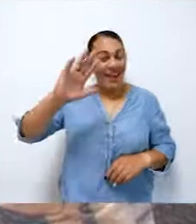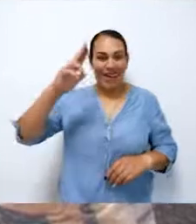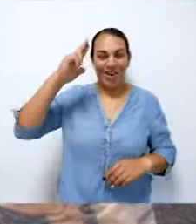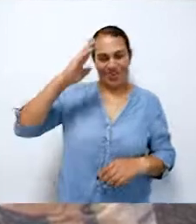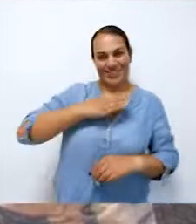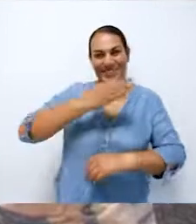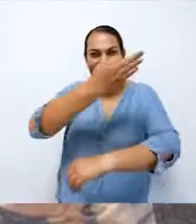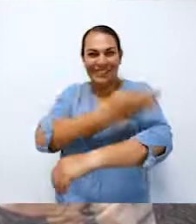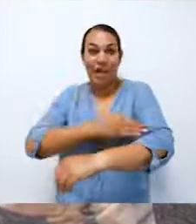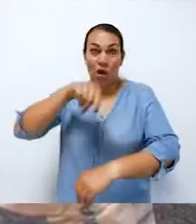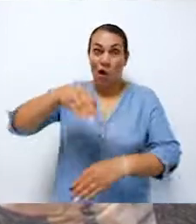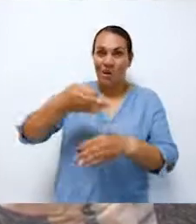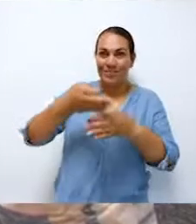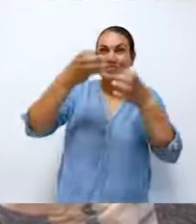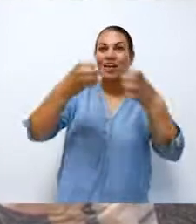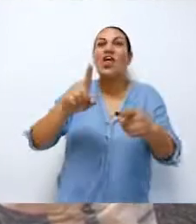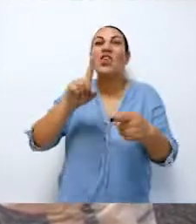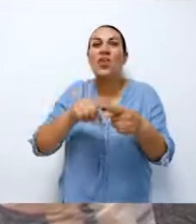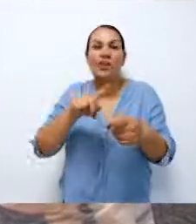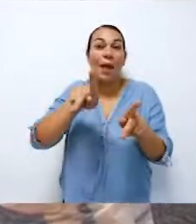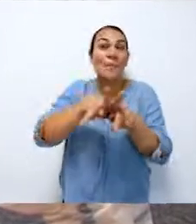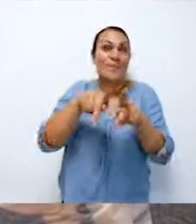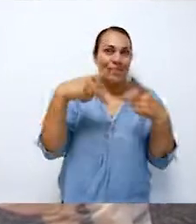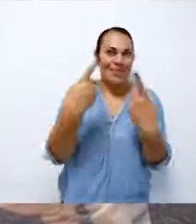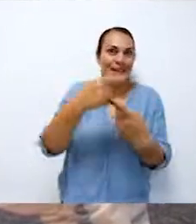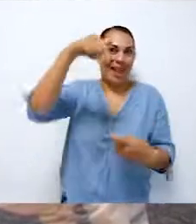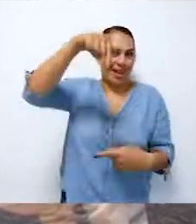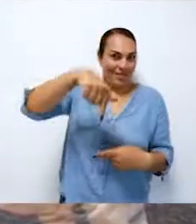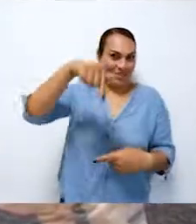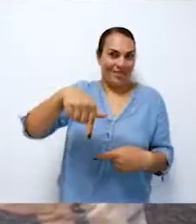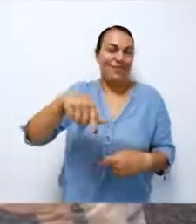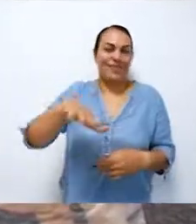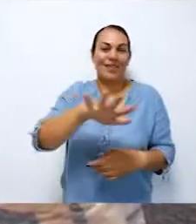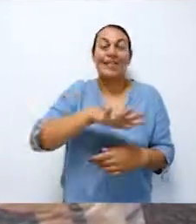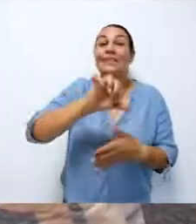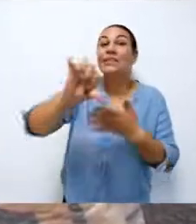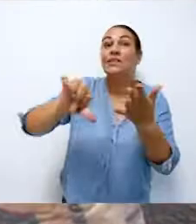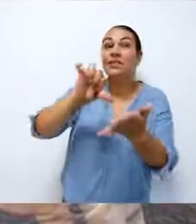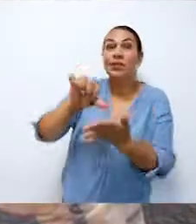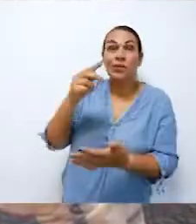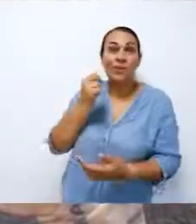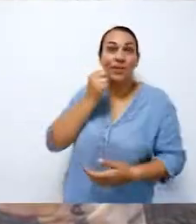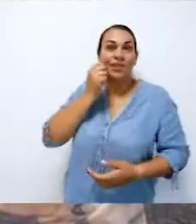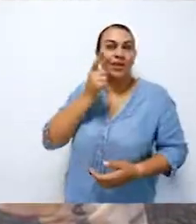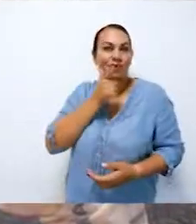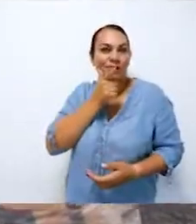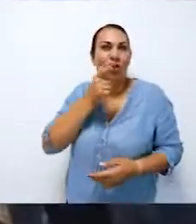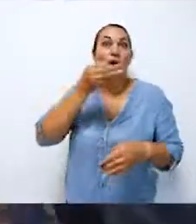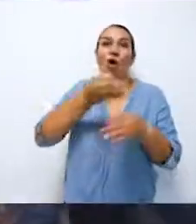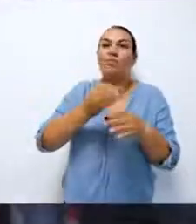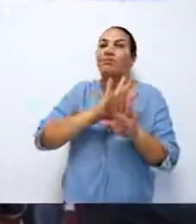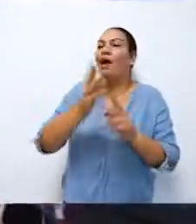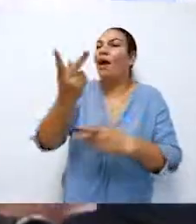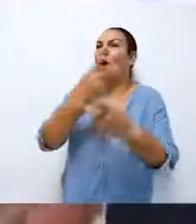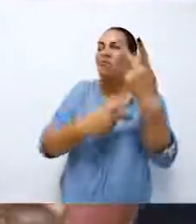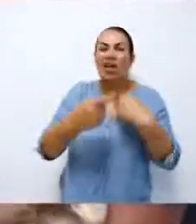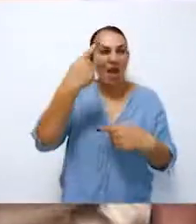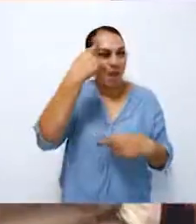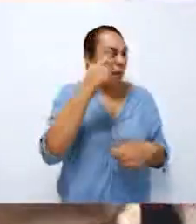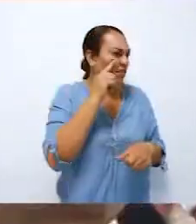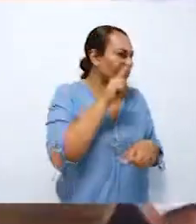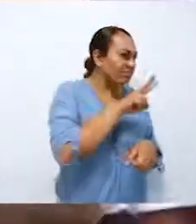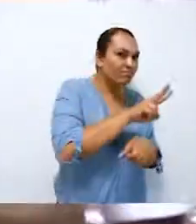qué tal buenas tardes el día de hoy estamos aquí en la plaza de la cabecera municipal de tlajomulco hoy venimos a